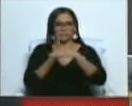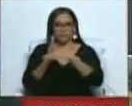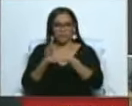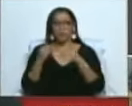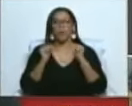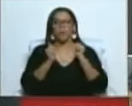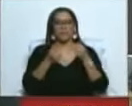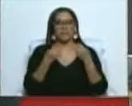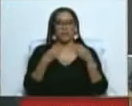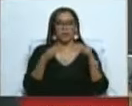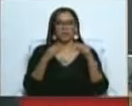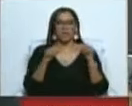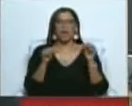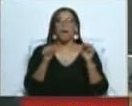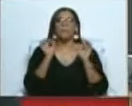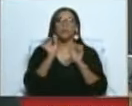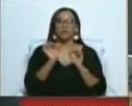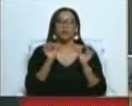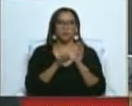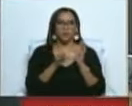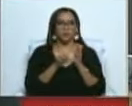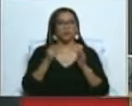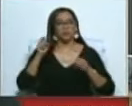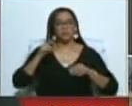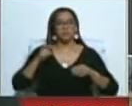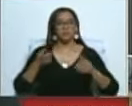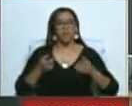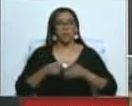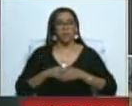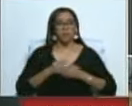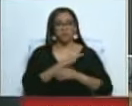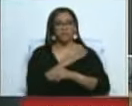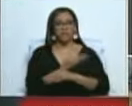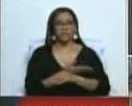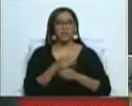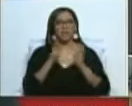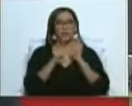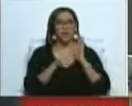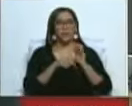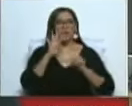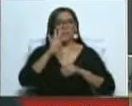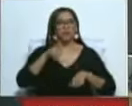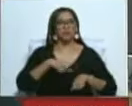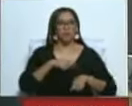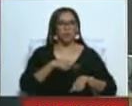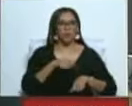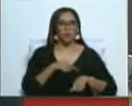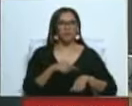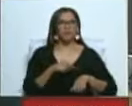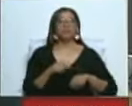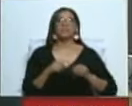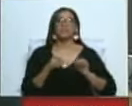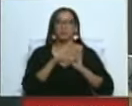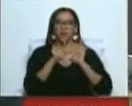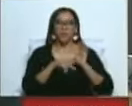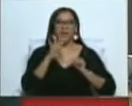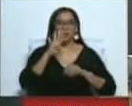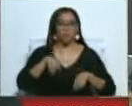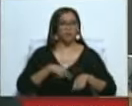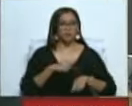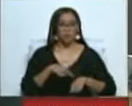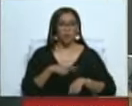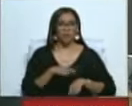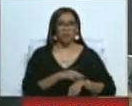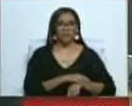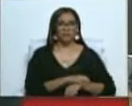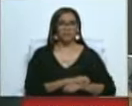mensajes puntuales. ¿Dónde? Donde nos conviene. Definitivamente el programa dura 4 horas. Si el programa se queda solo en las 4 horas